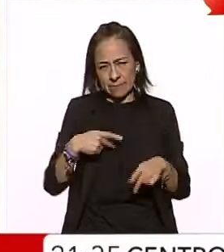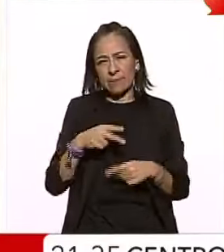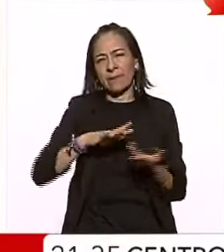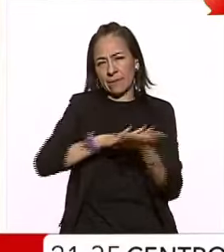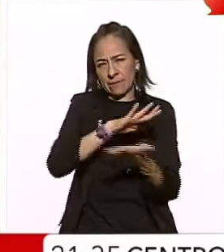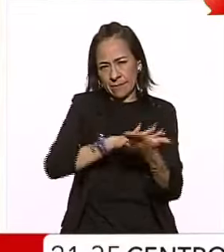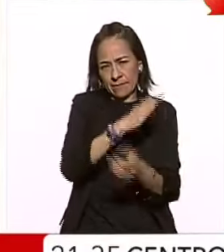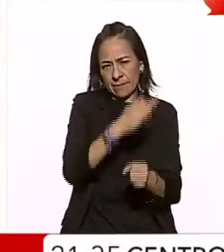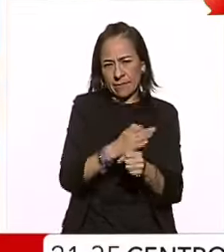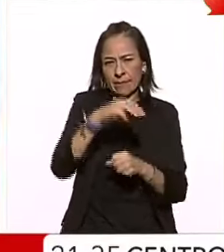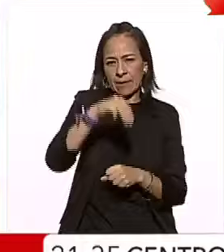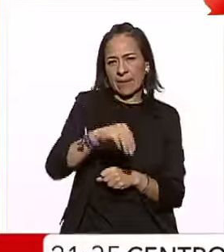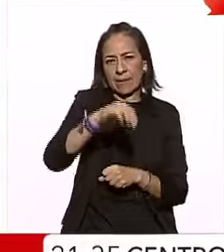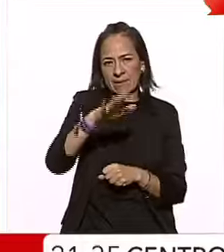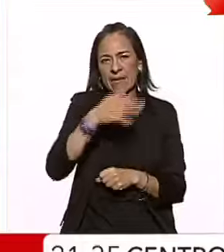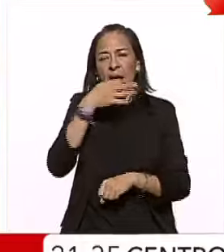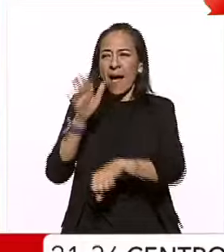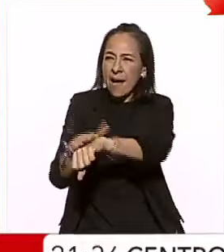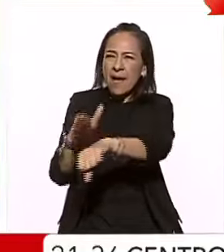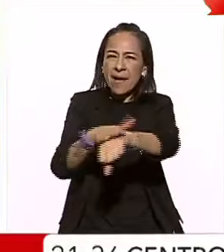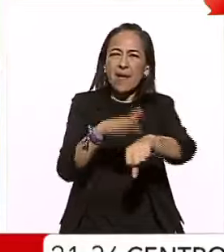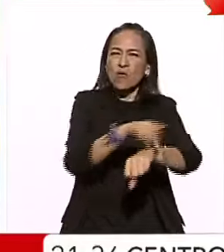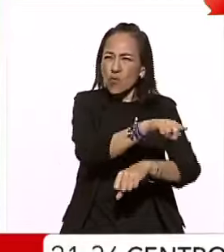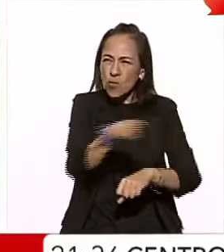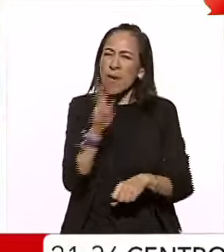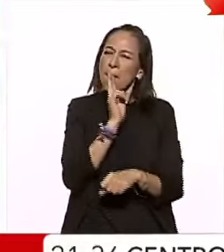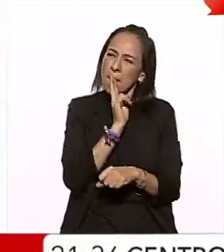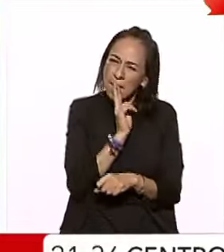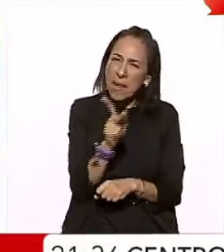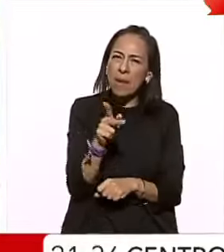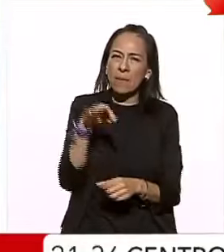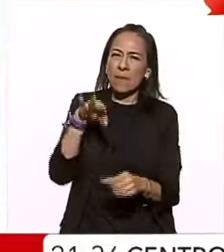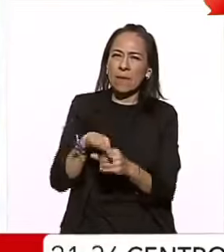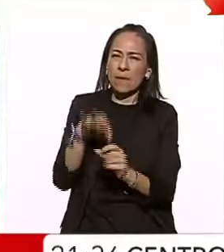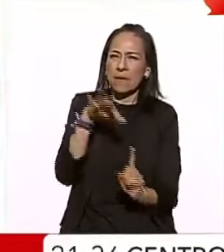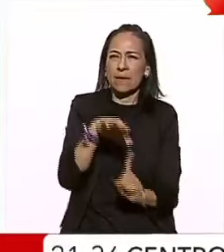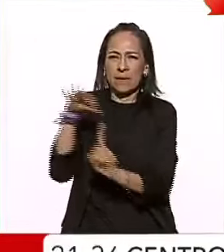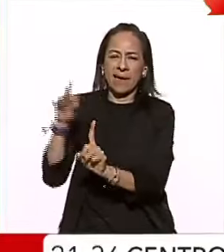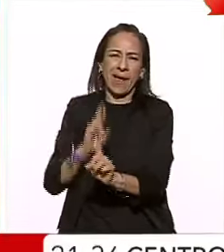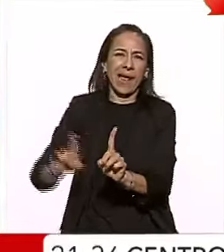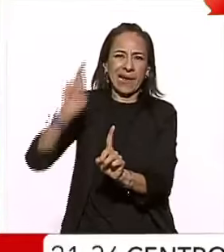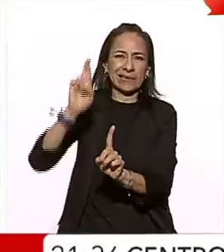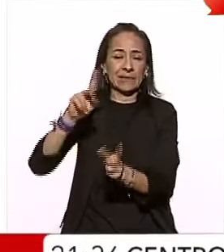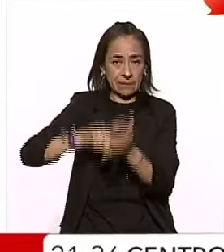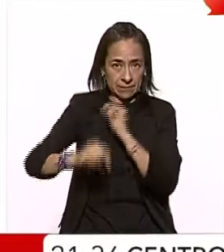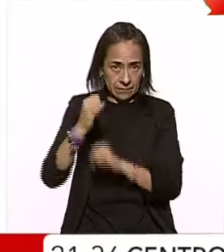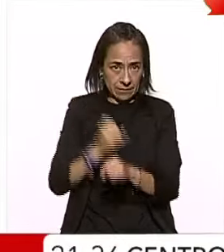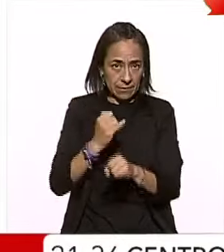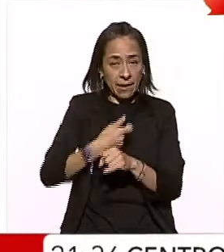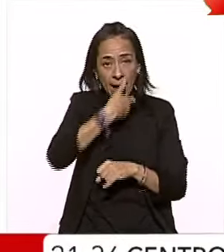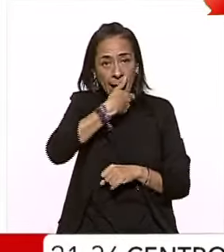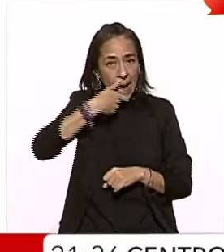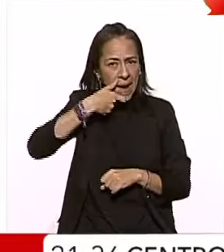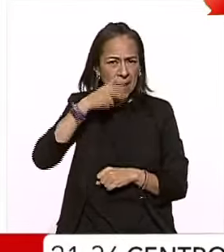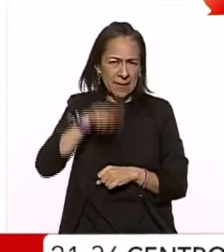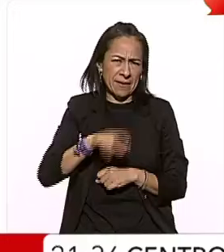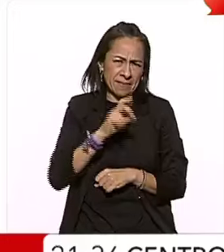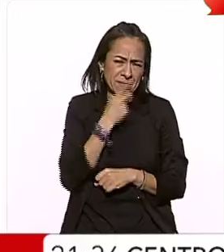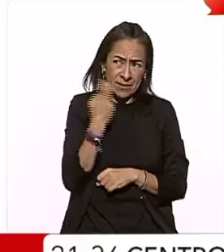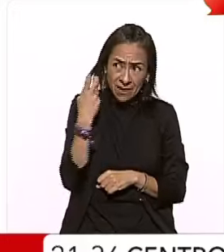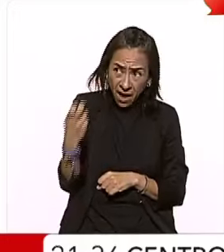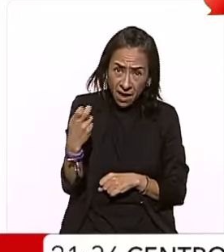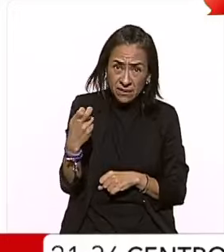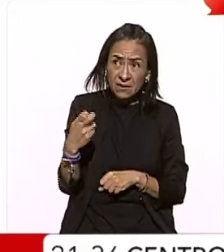de Movimiento Ciudadano a que voten por Xóchitl Gálvez. En sus redes sociales, Álvarez Maínez calificó como una joya el spot